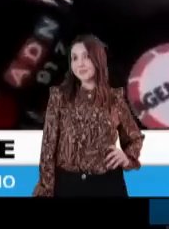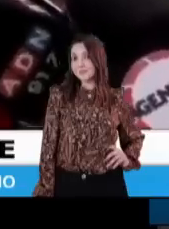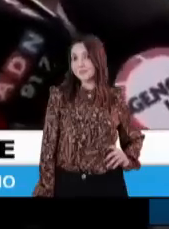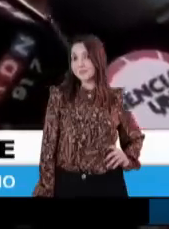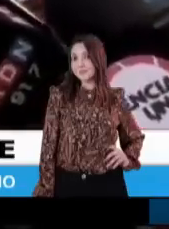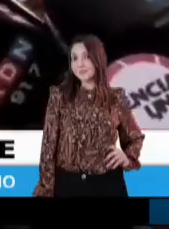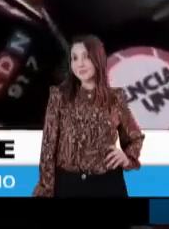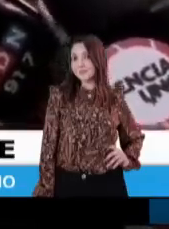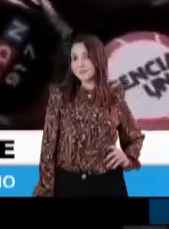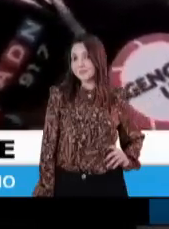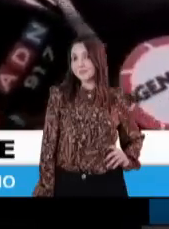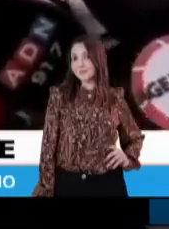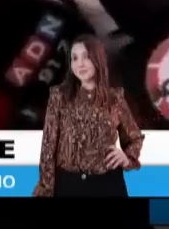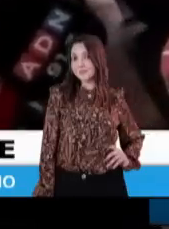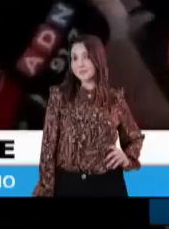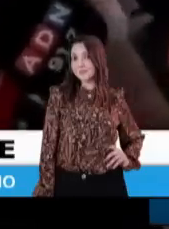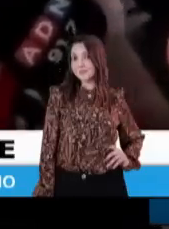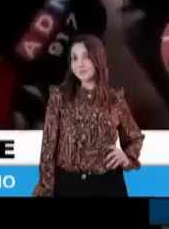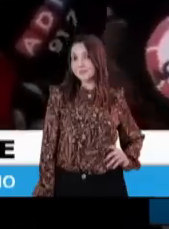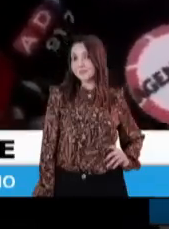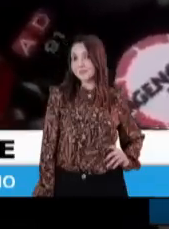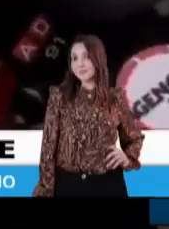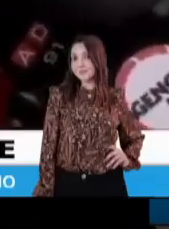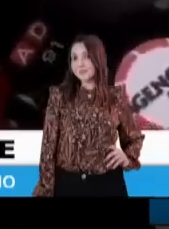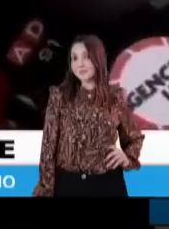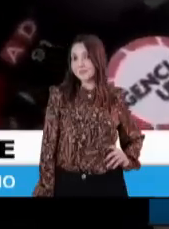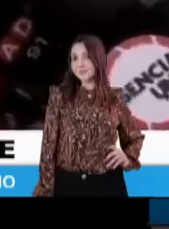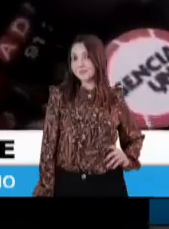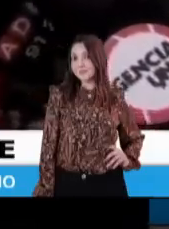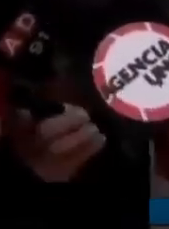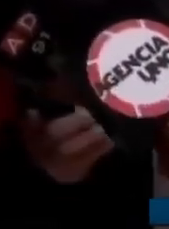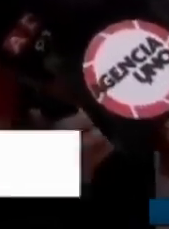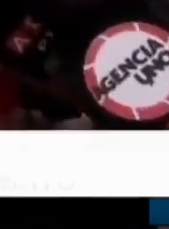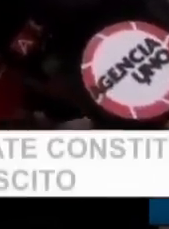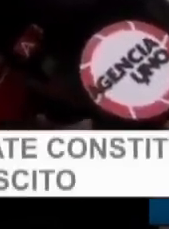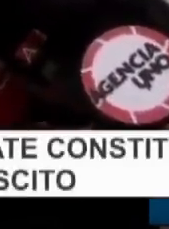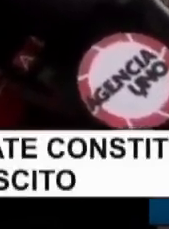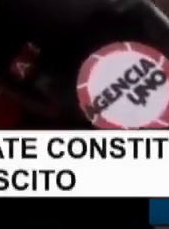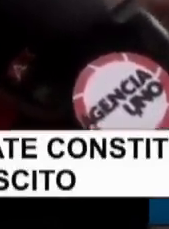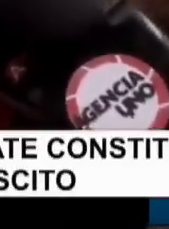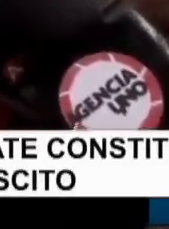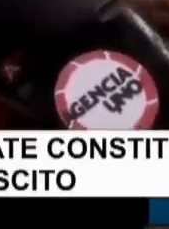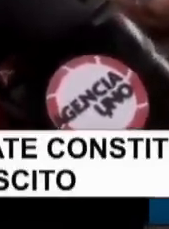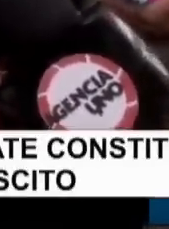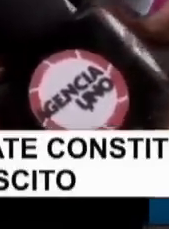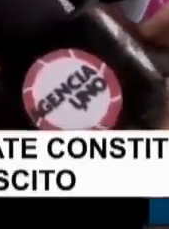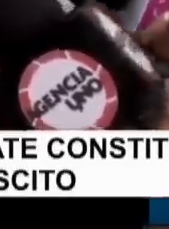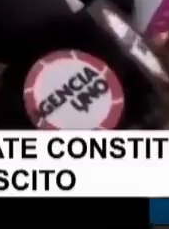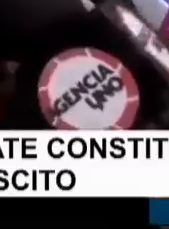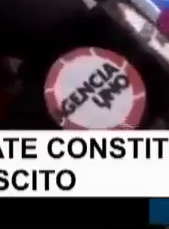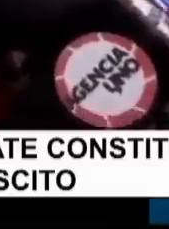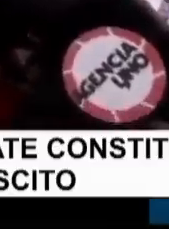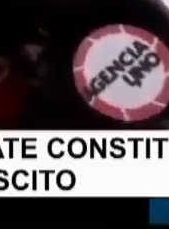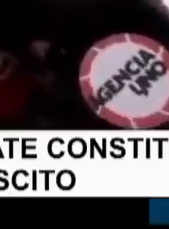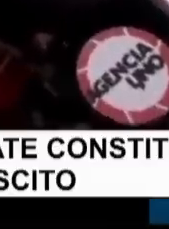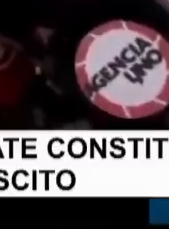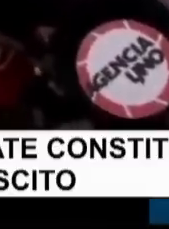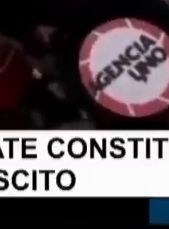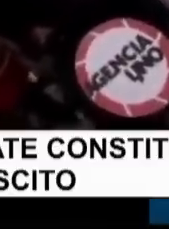reformas sustanciales. Escuchemos al presidente Gabriel Boric. Y ojalá haya un debate con altura de mira. En un caso habrá